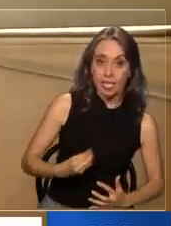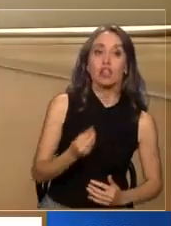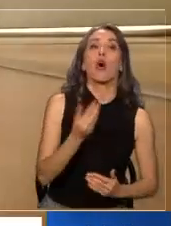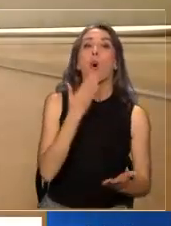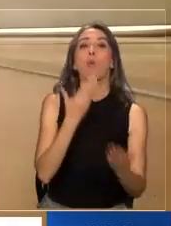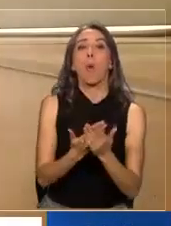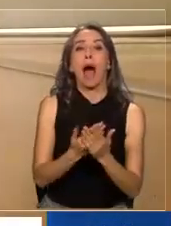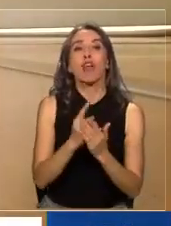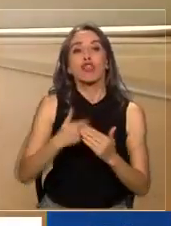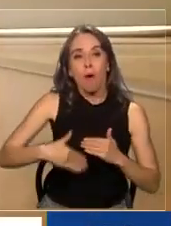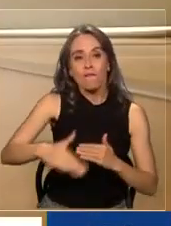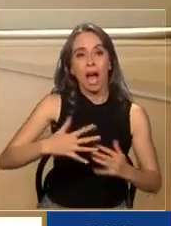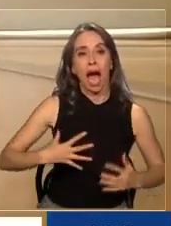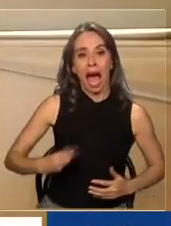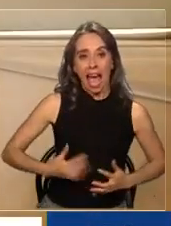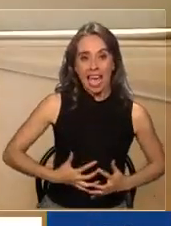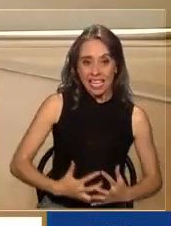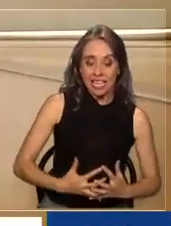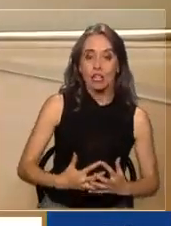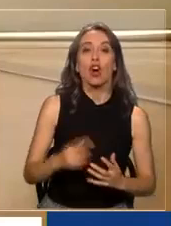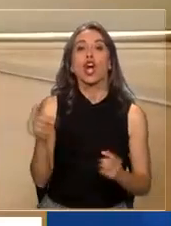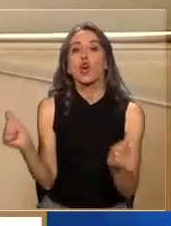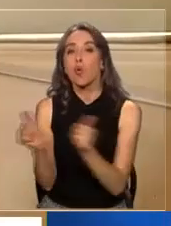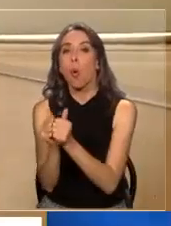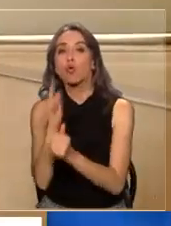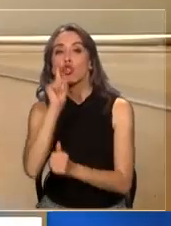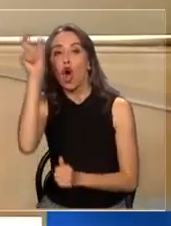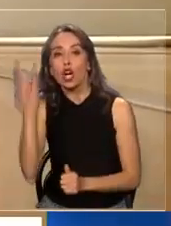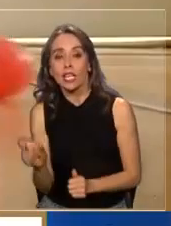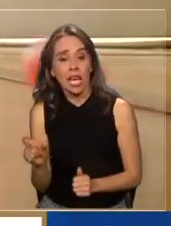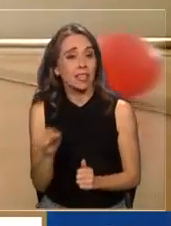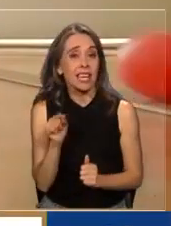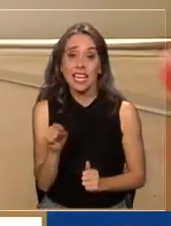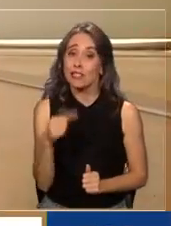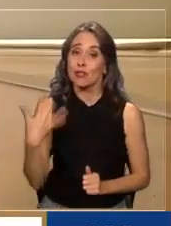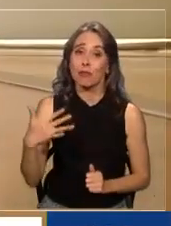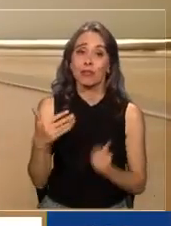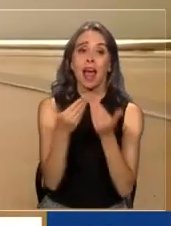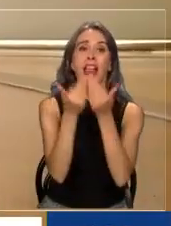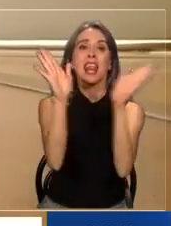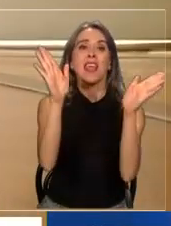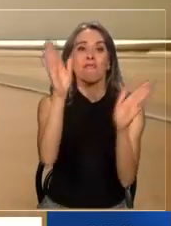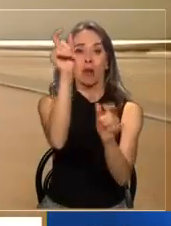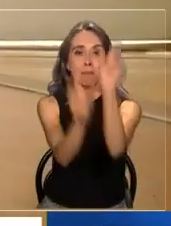quién tenerlos. Y eso me parece que es algo vital para la libertad de las mujeres.